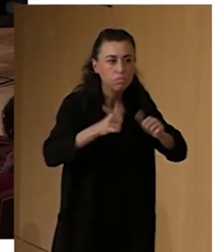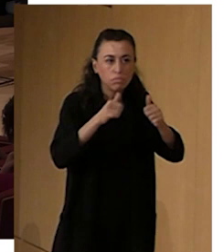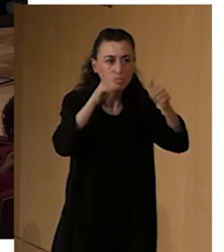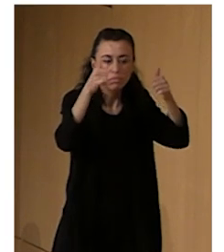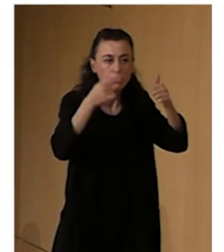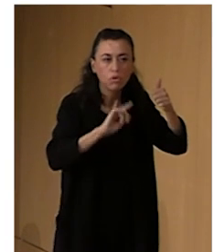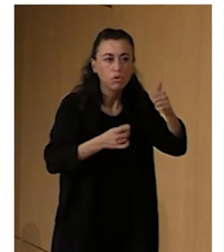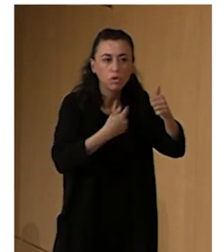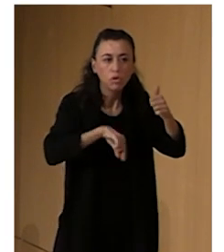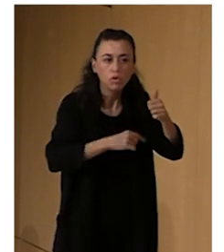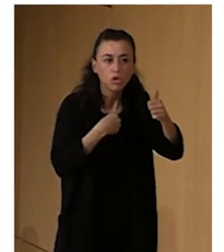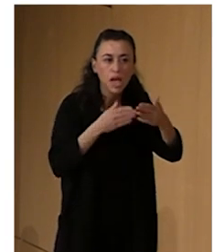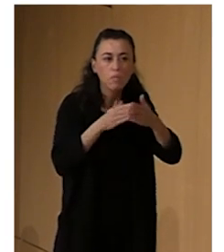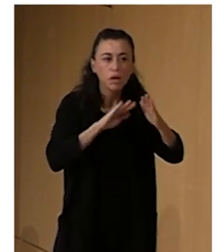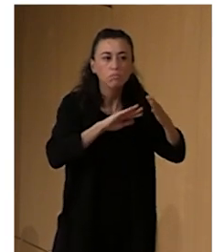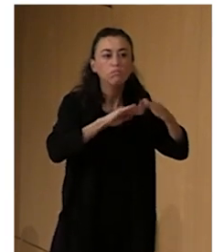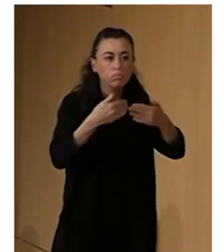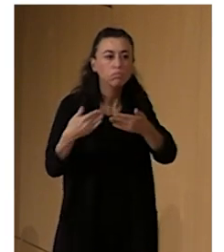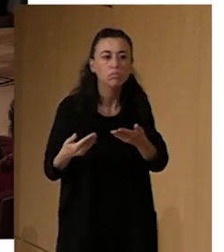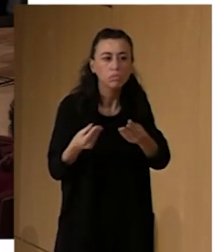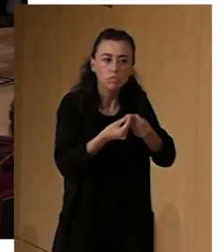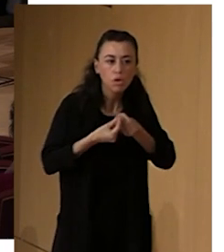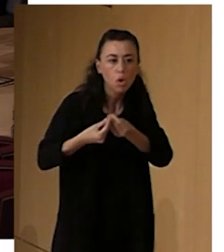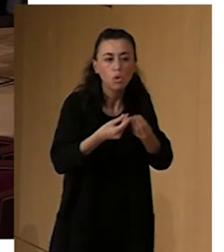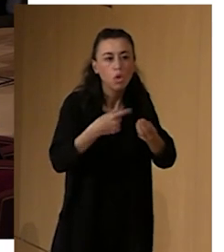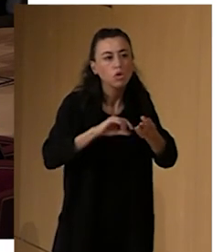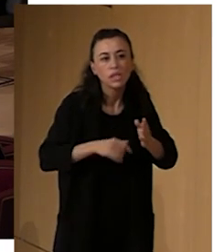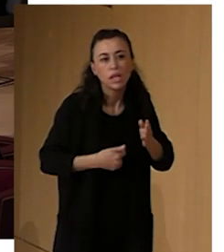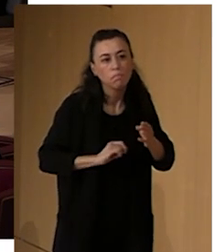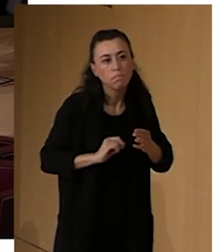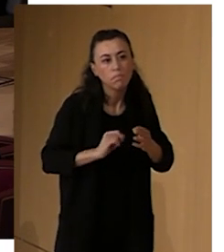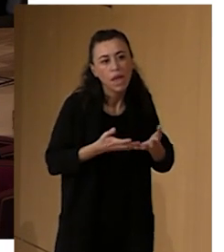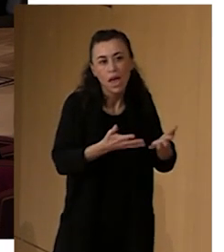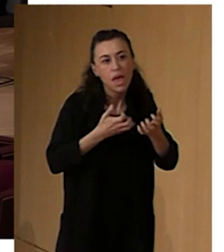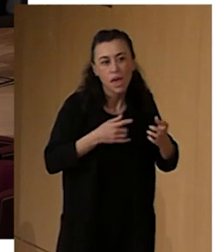entre todos sin más nada Muchísimas gracias invencibles muchas